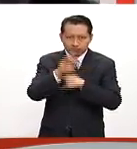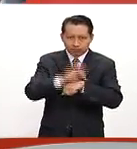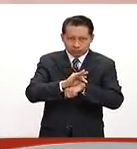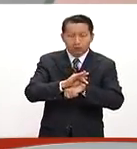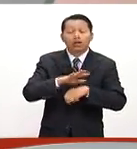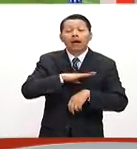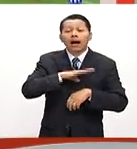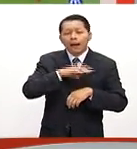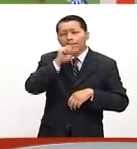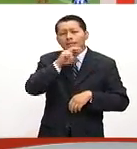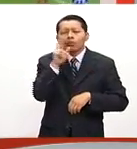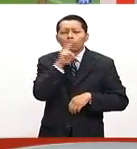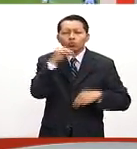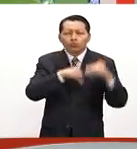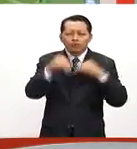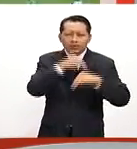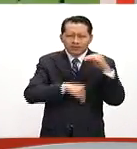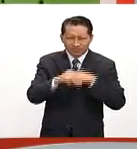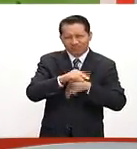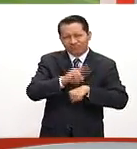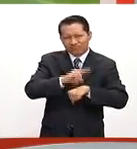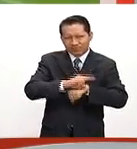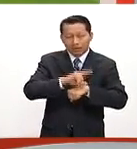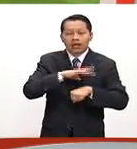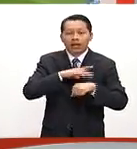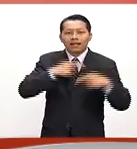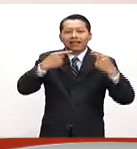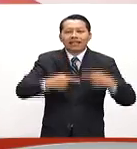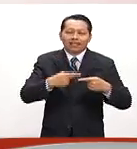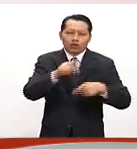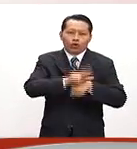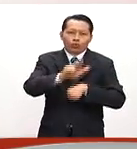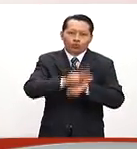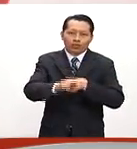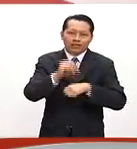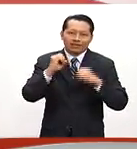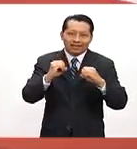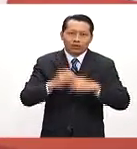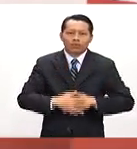virtual. México empata a 0 con Honduras.